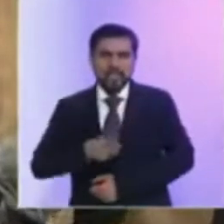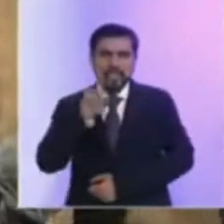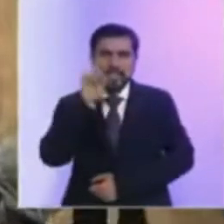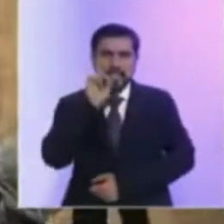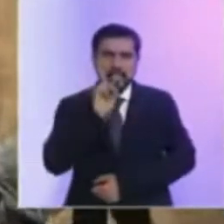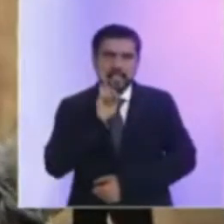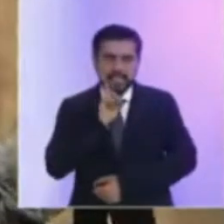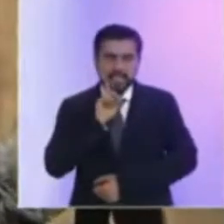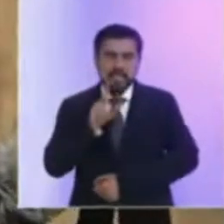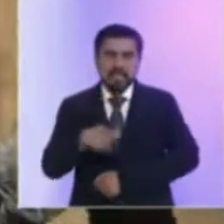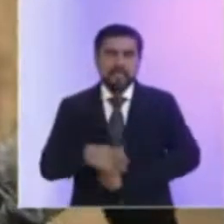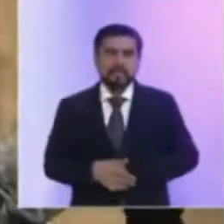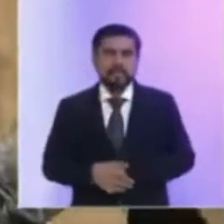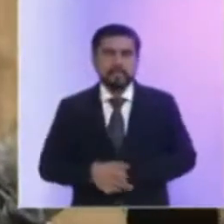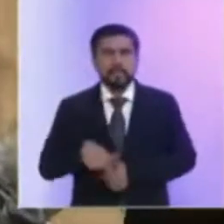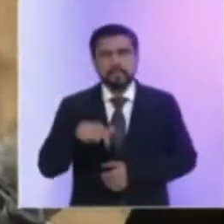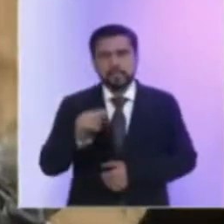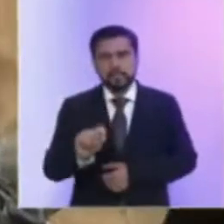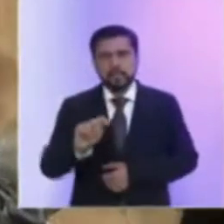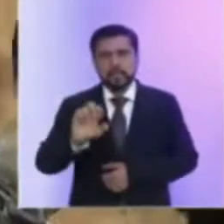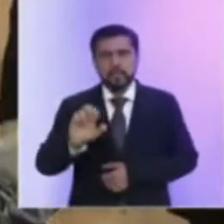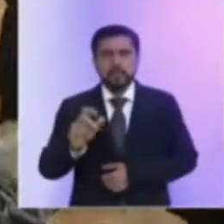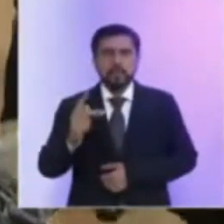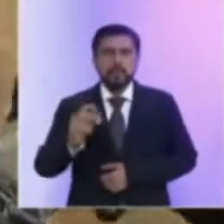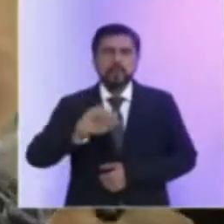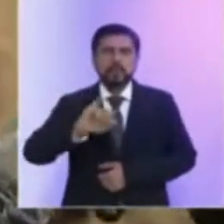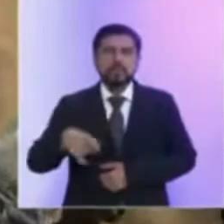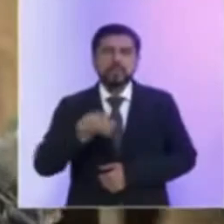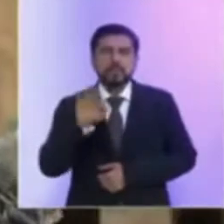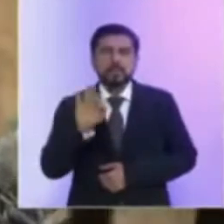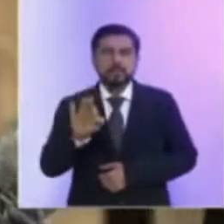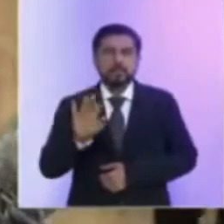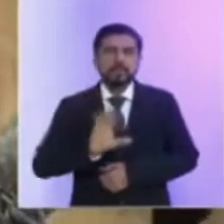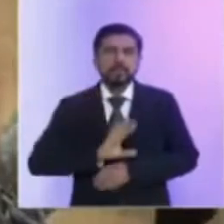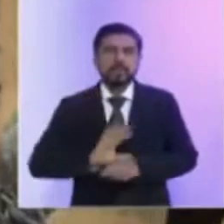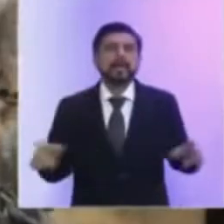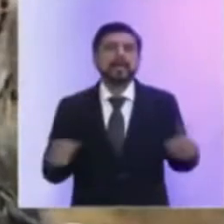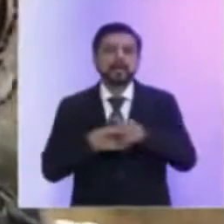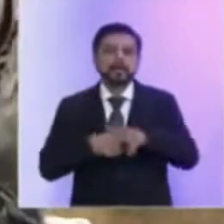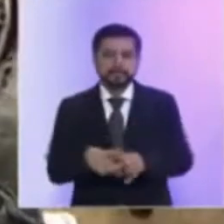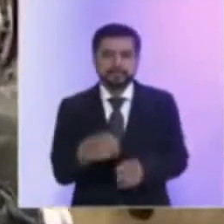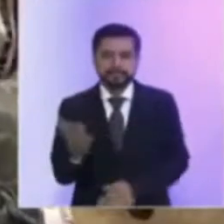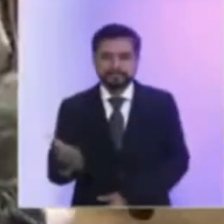Tribunal Electoral del Poder Judicial de la Federación. Pues nos vamos directamente a la transmisión.